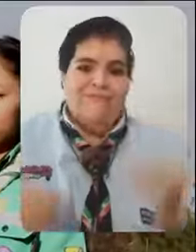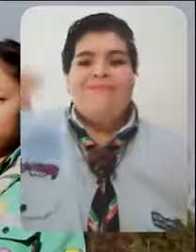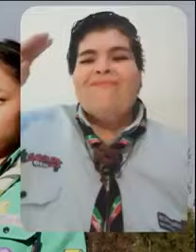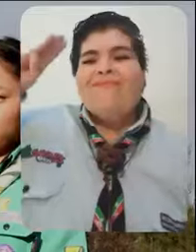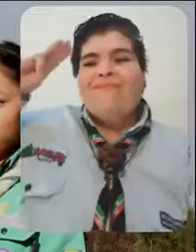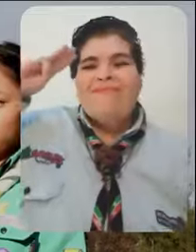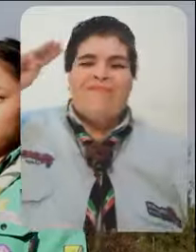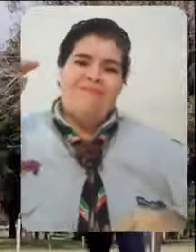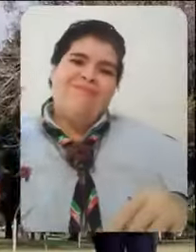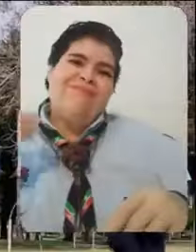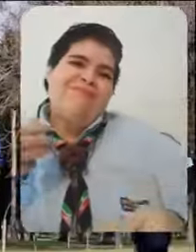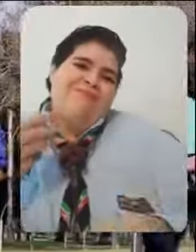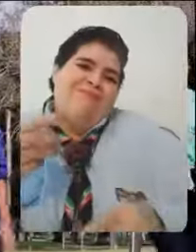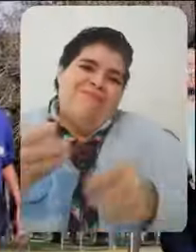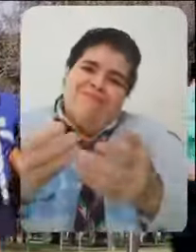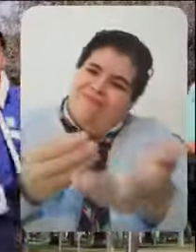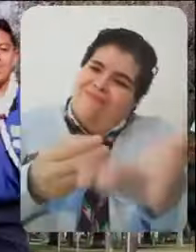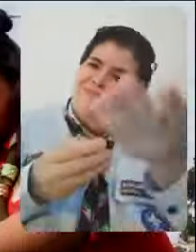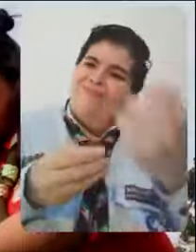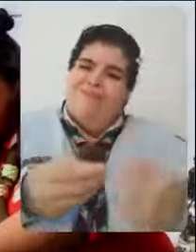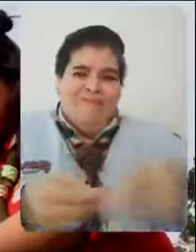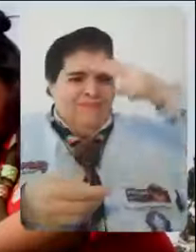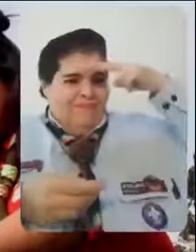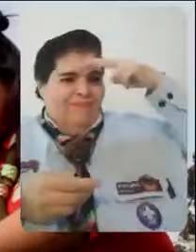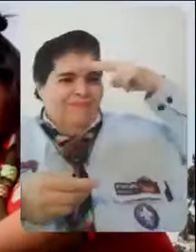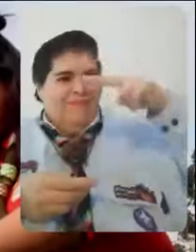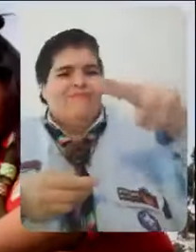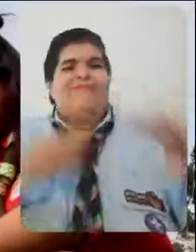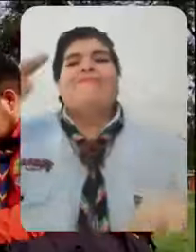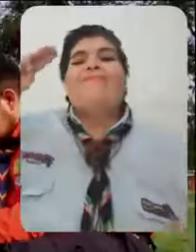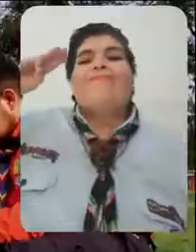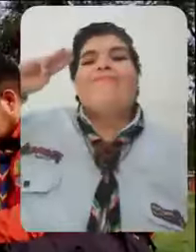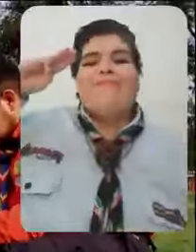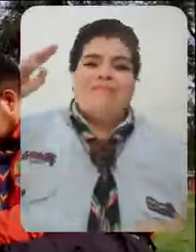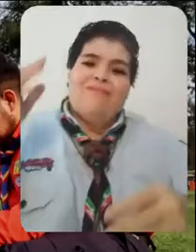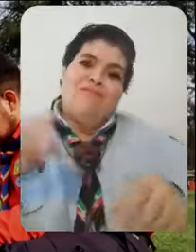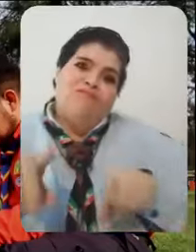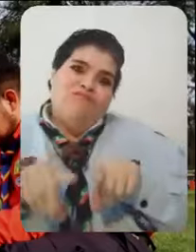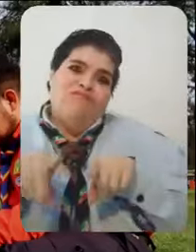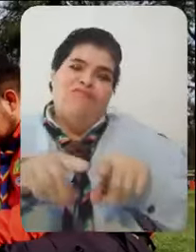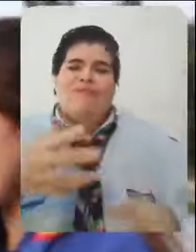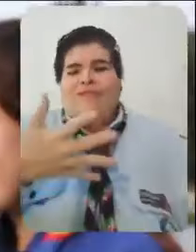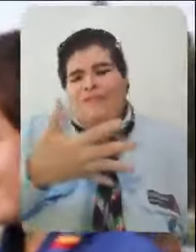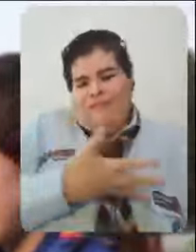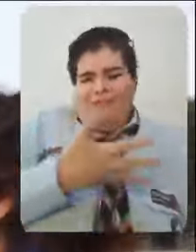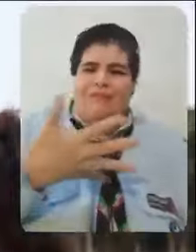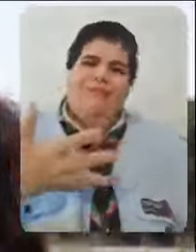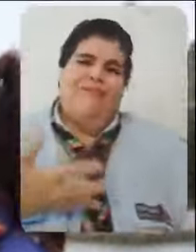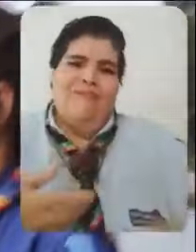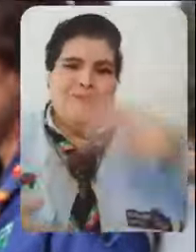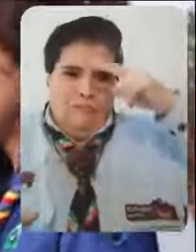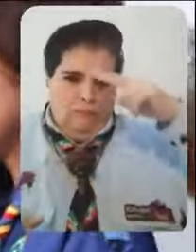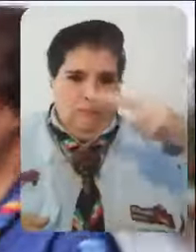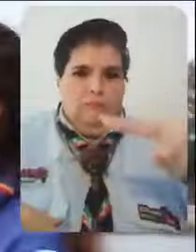en Scouts de México te damos la mano, en Scouts de México tendrás un hermano, en Scouts